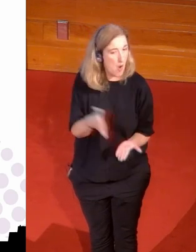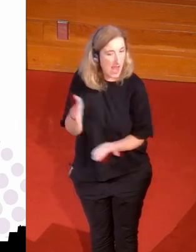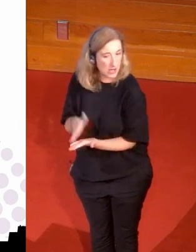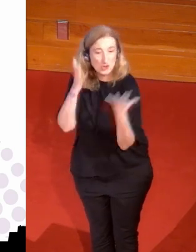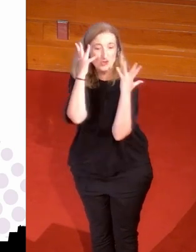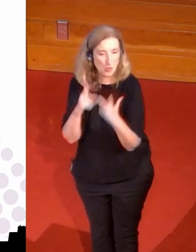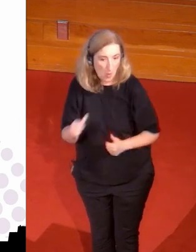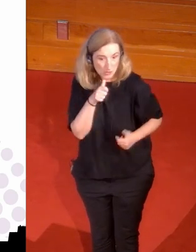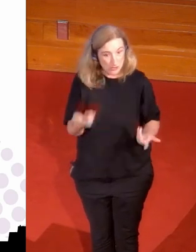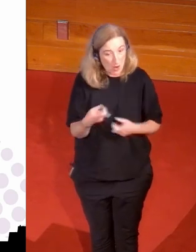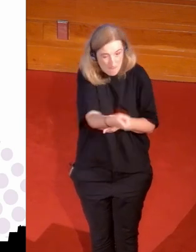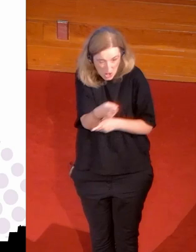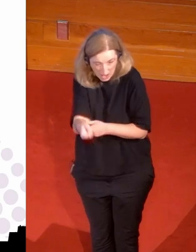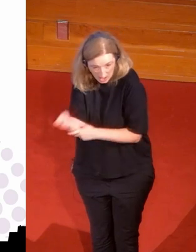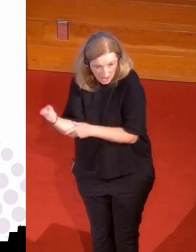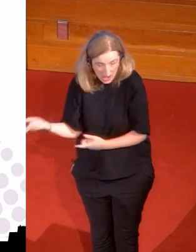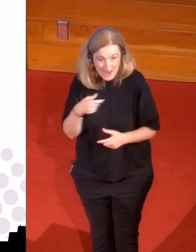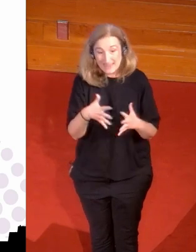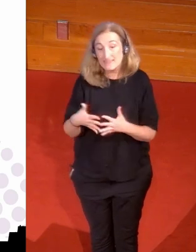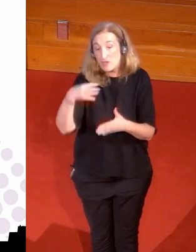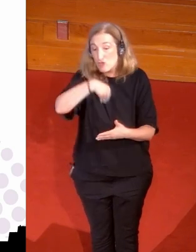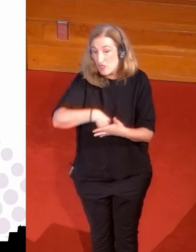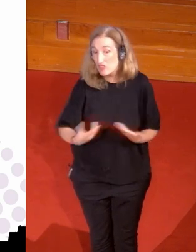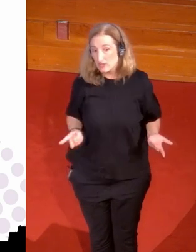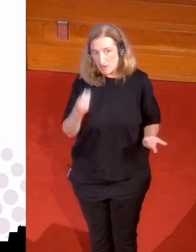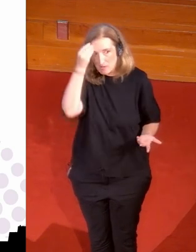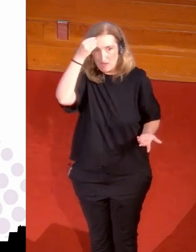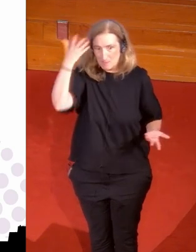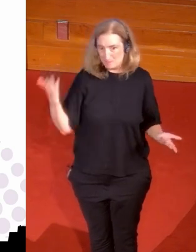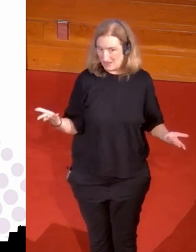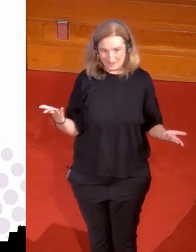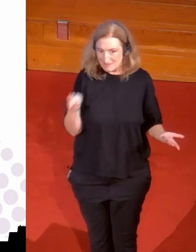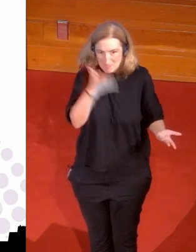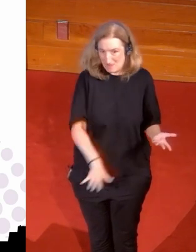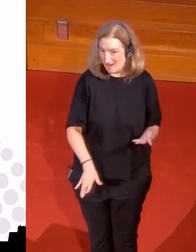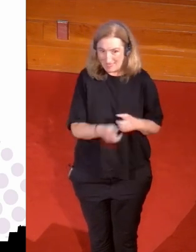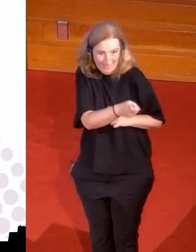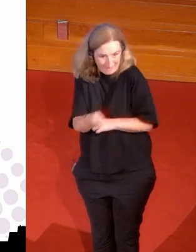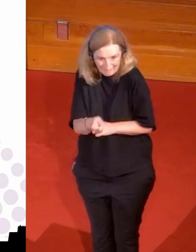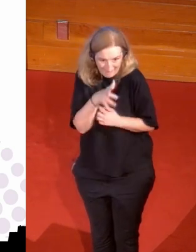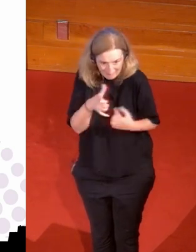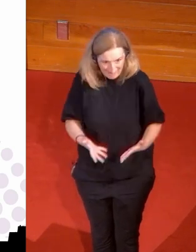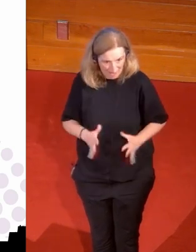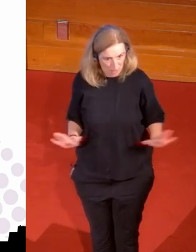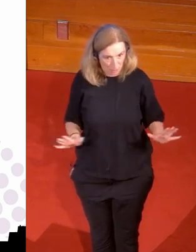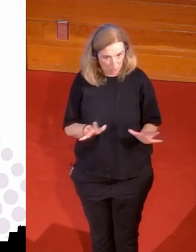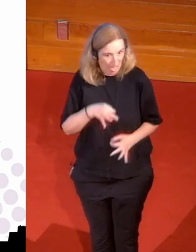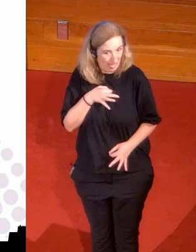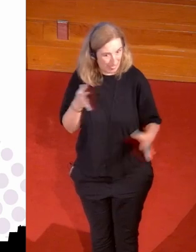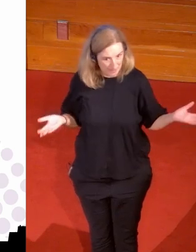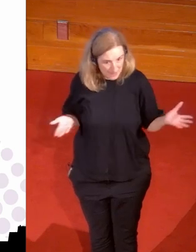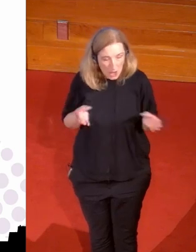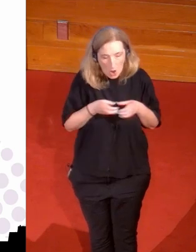muertos por arma de fuego en Estados Unidos pensarías que es un país en guerra civil o o un